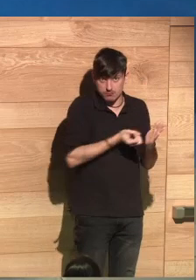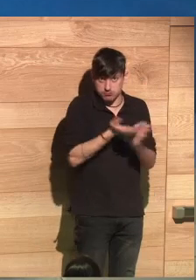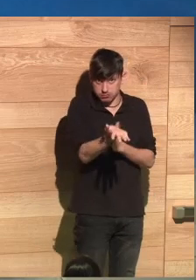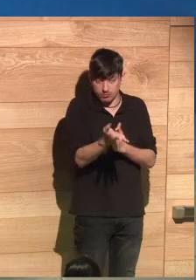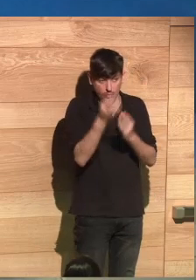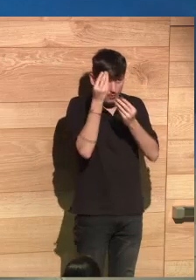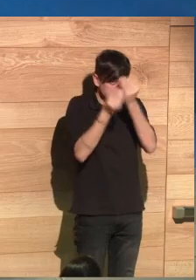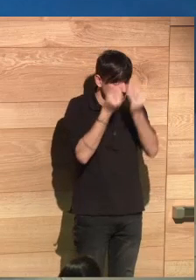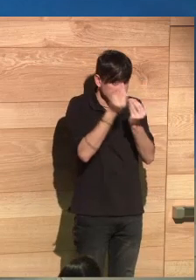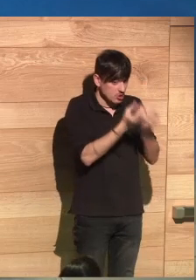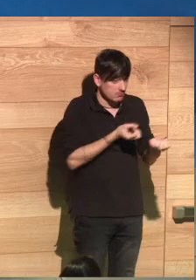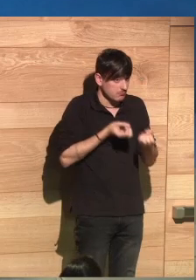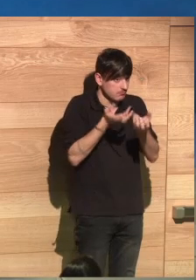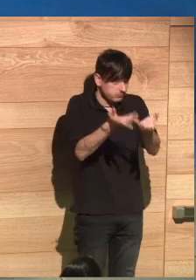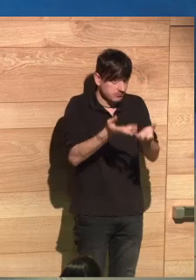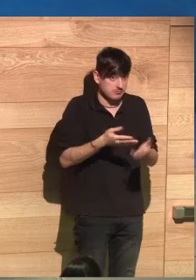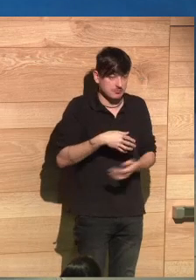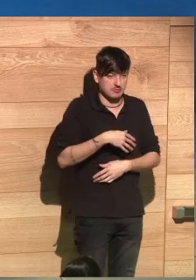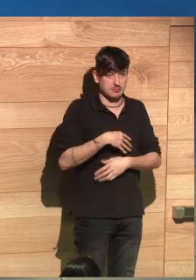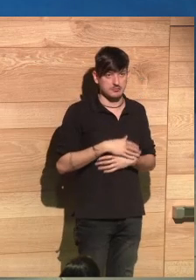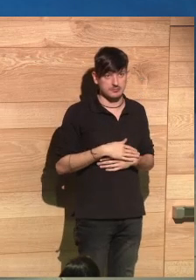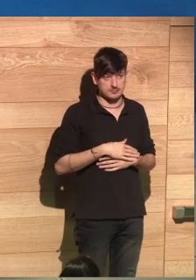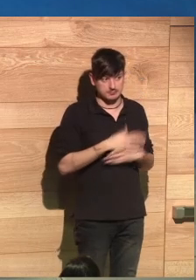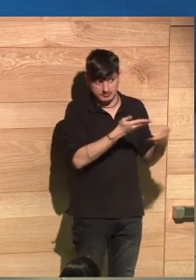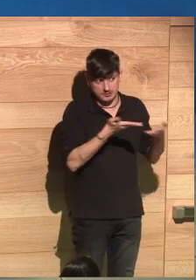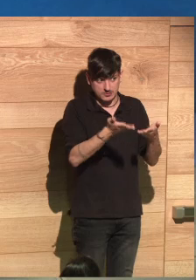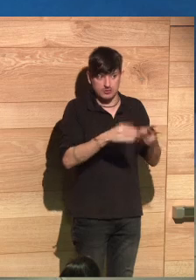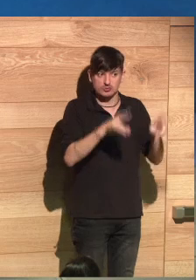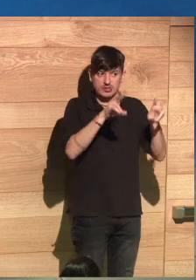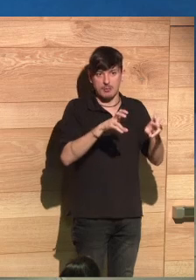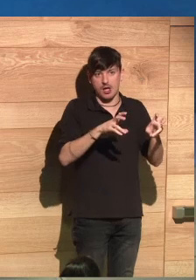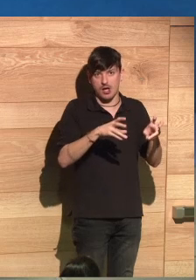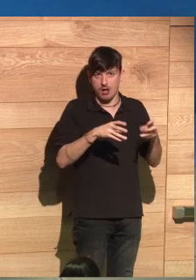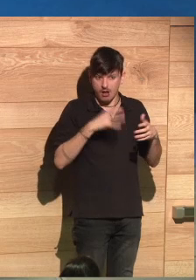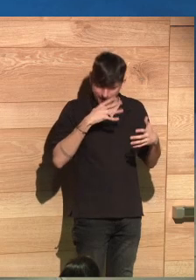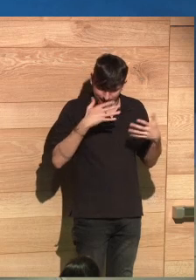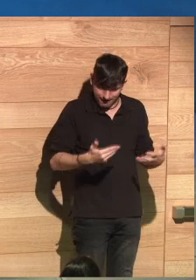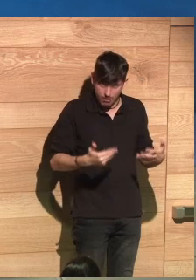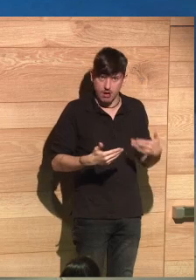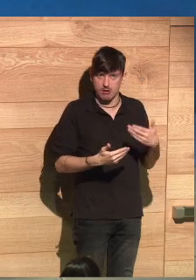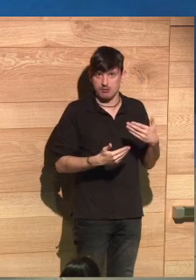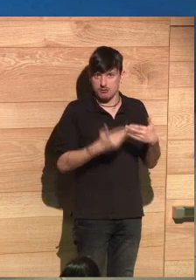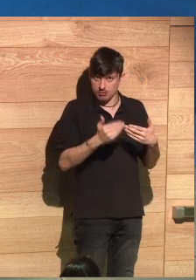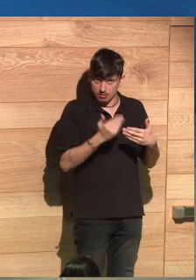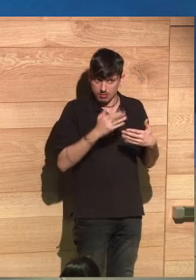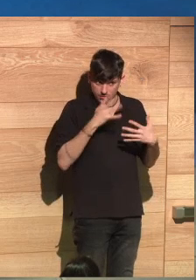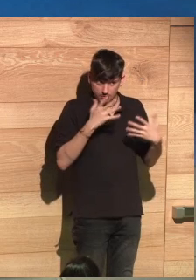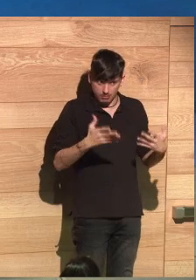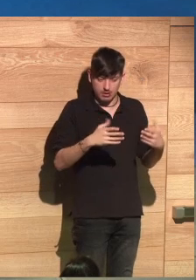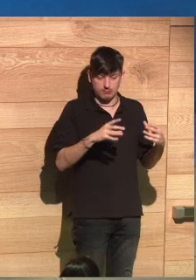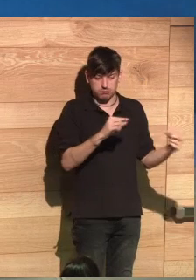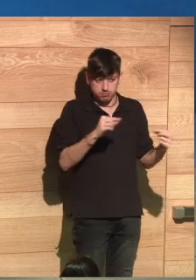cuál es la reflexión que haces aquí sobre un tema no solo de moda, sino que suscita